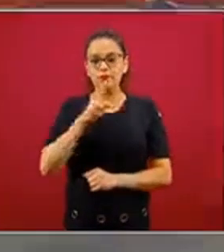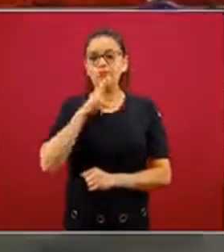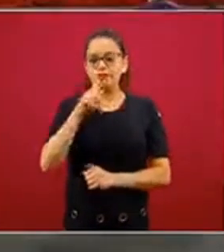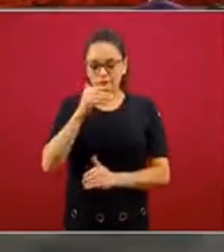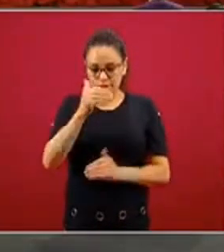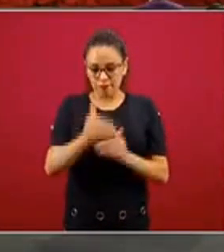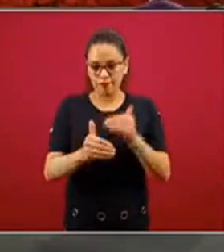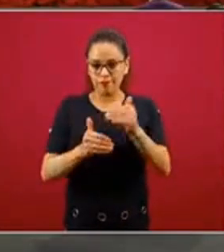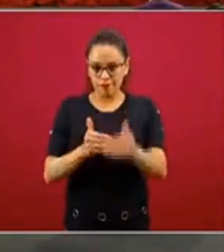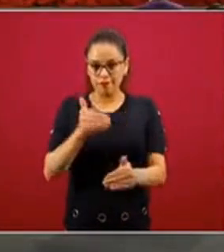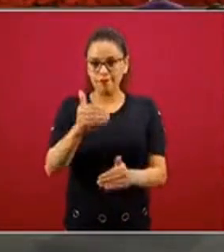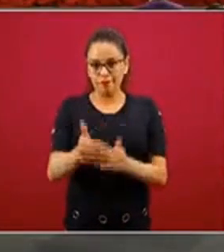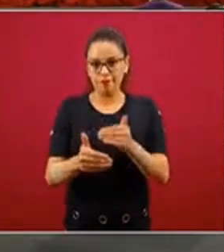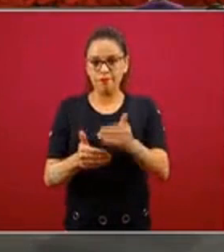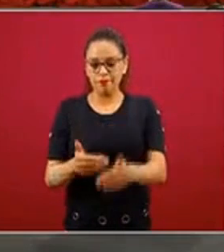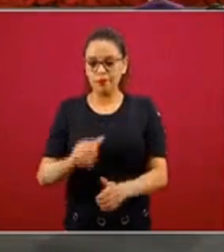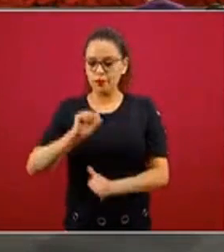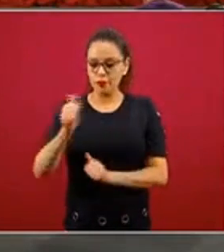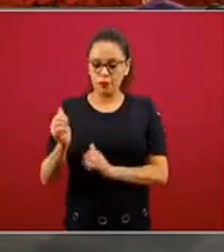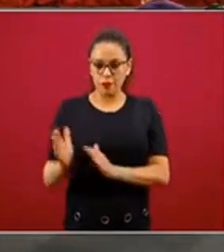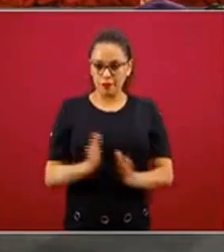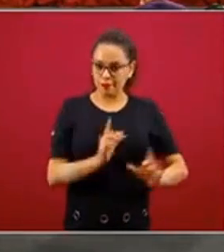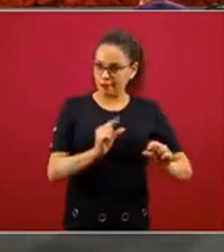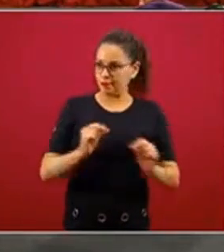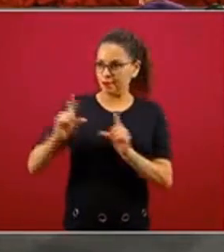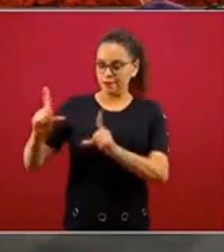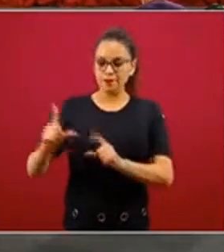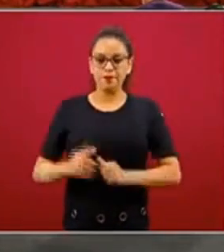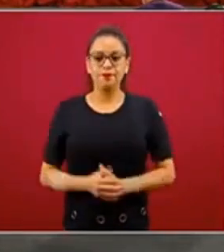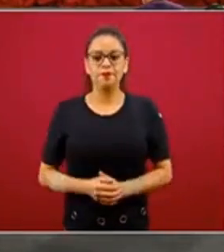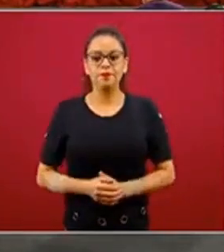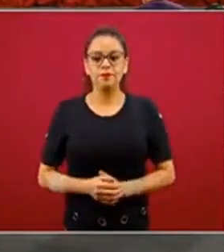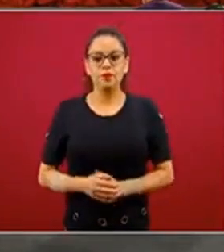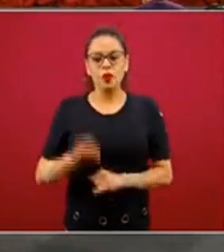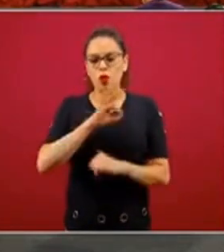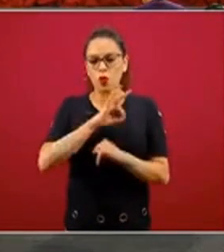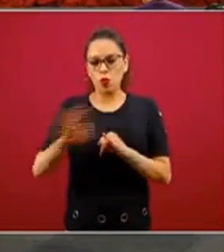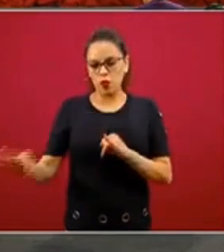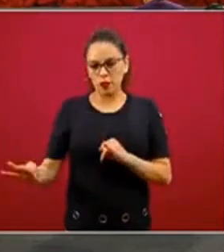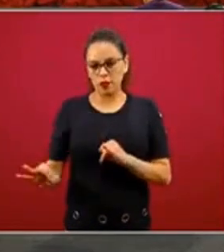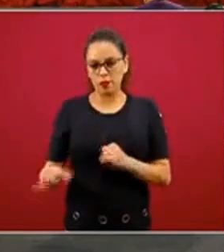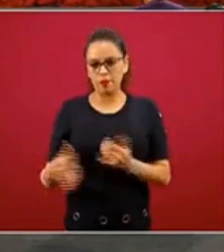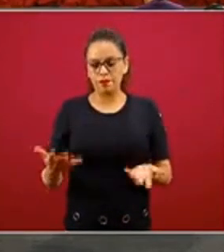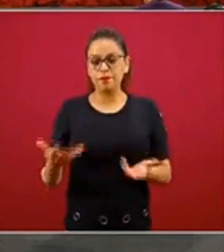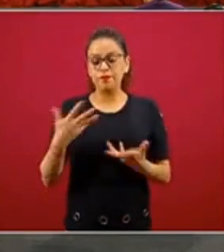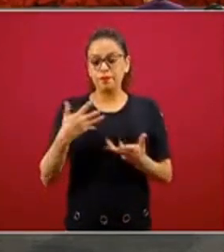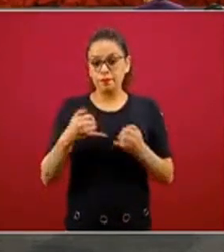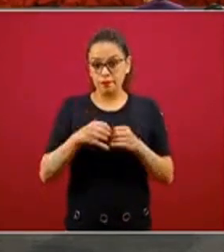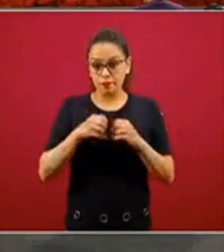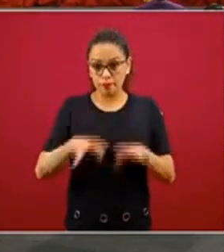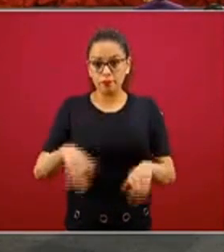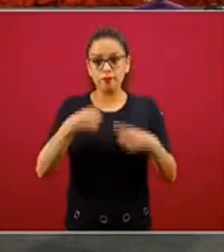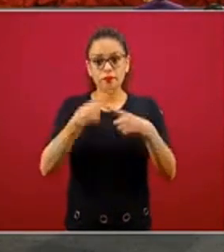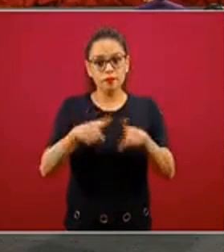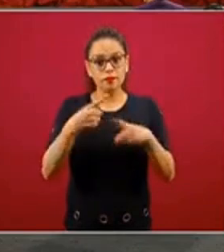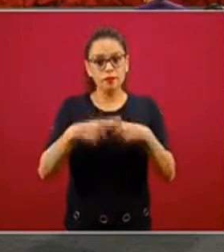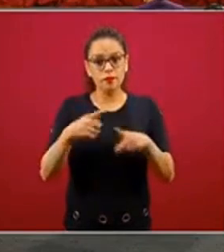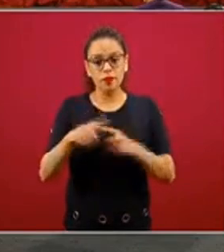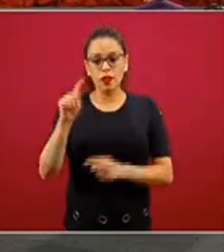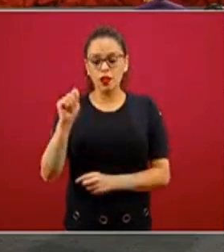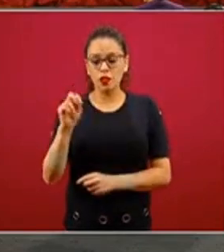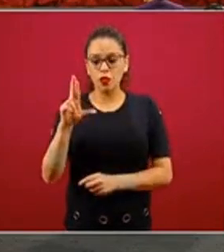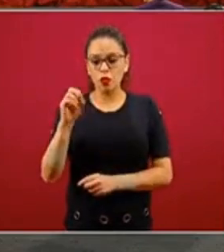por favor. Y podría, para terminar, a señalarles que se han informado varios casos de tromboembolia